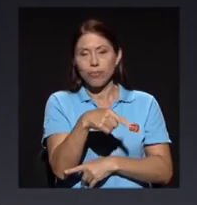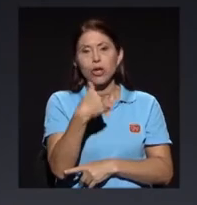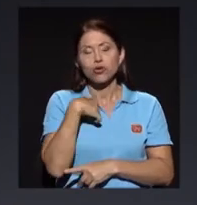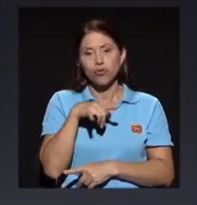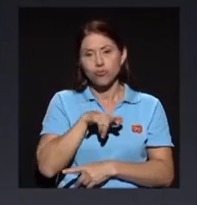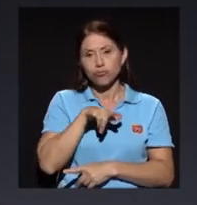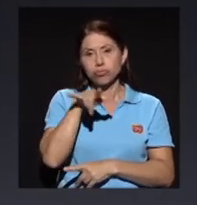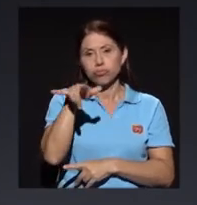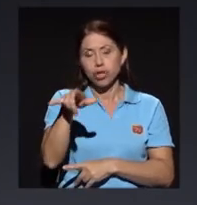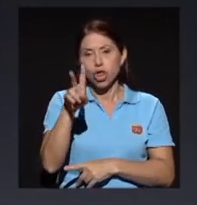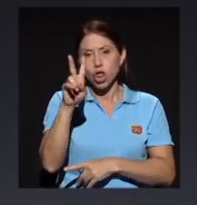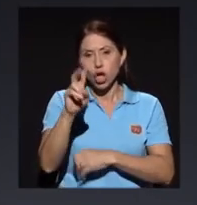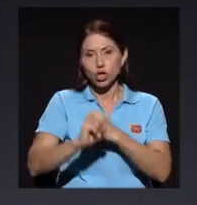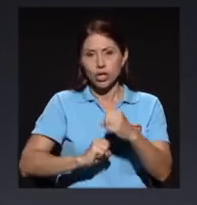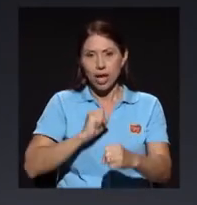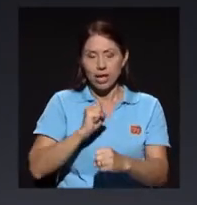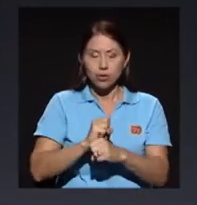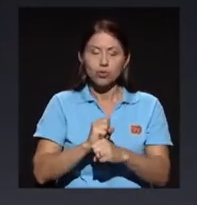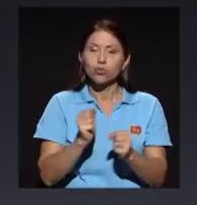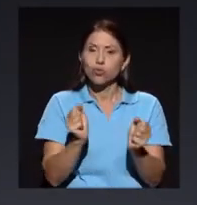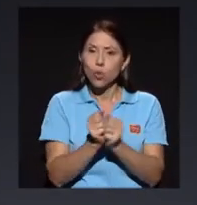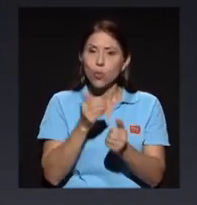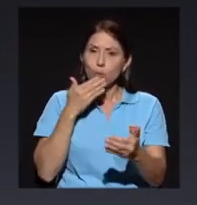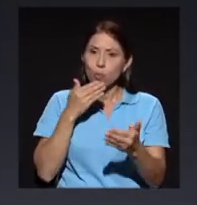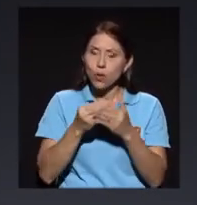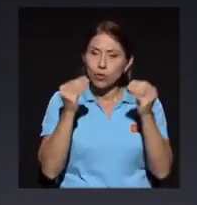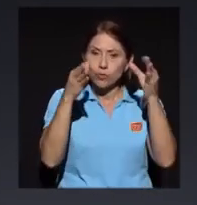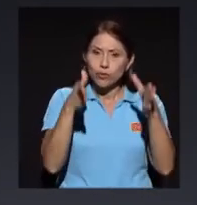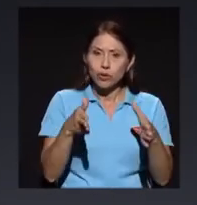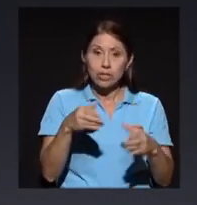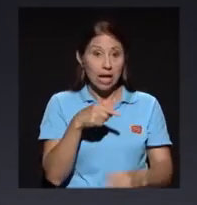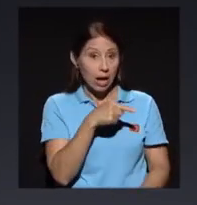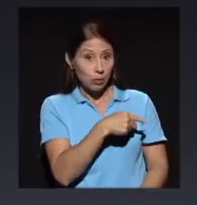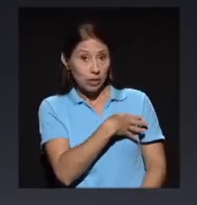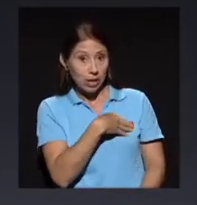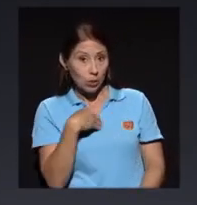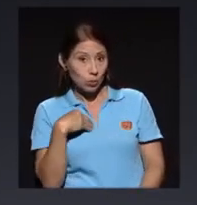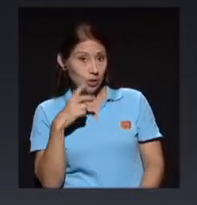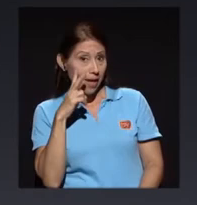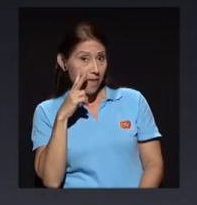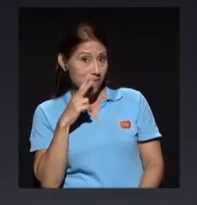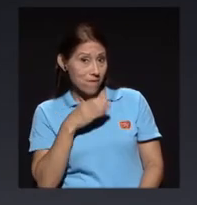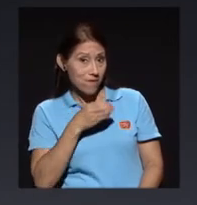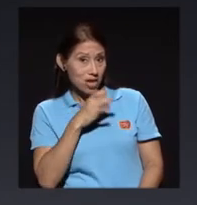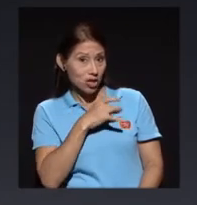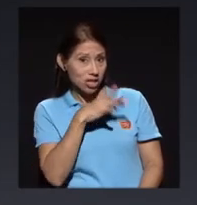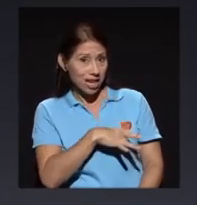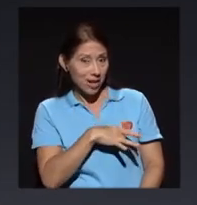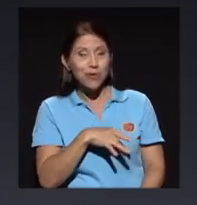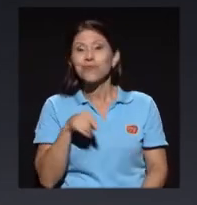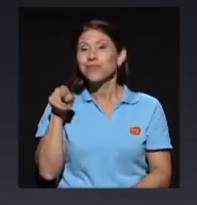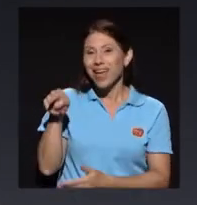con muy buenos profesores. ¿Te gusta el vino chileno? Ahí aprendí, ahí conocí el